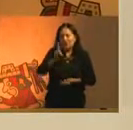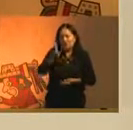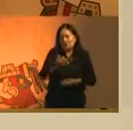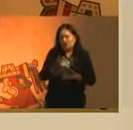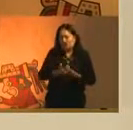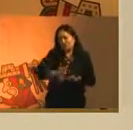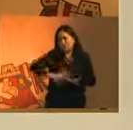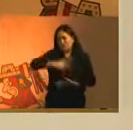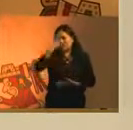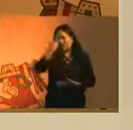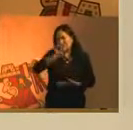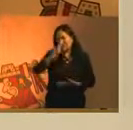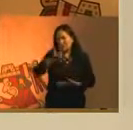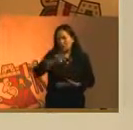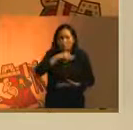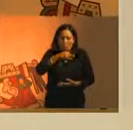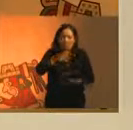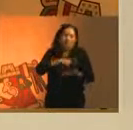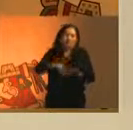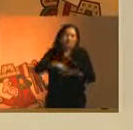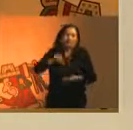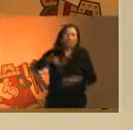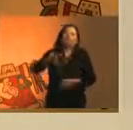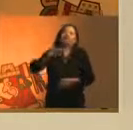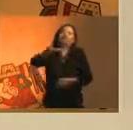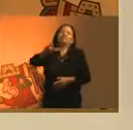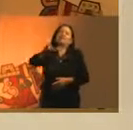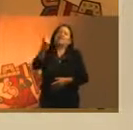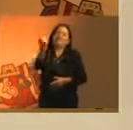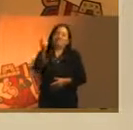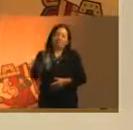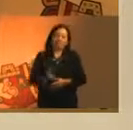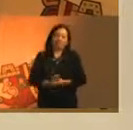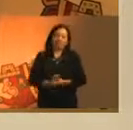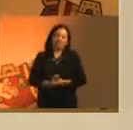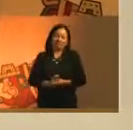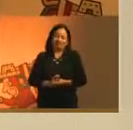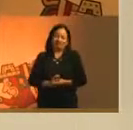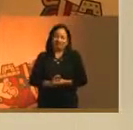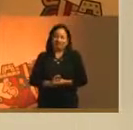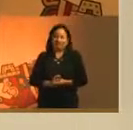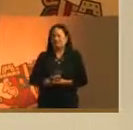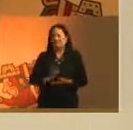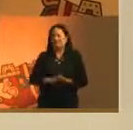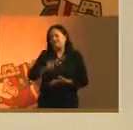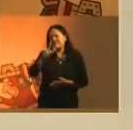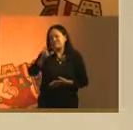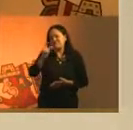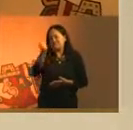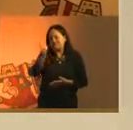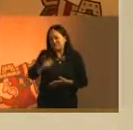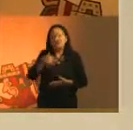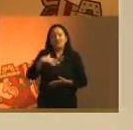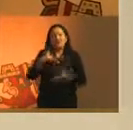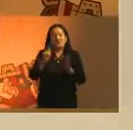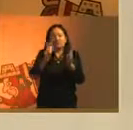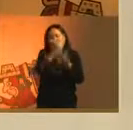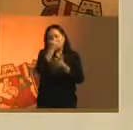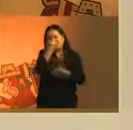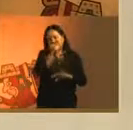privilegiado en méxico podrán comprarlo porque vale 17 pesos en esta en vientos del pueblo tiene ilustraciones de